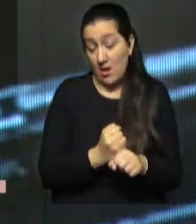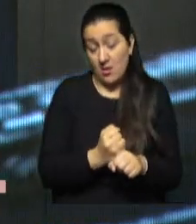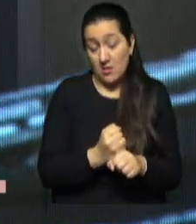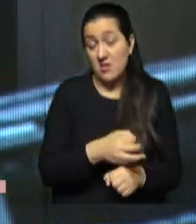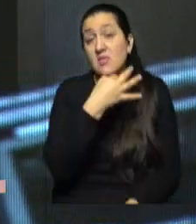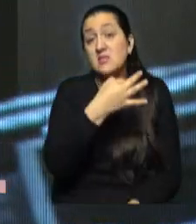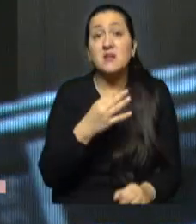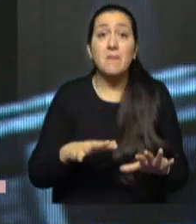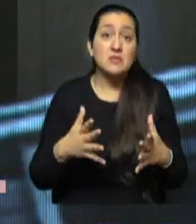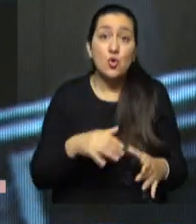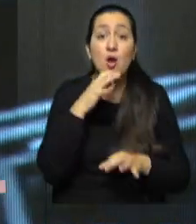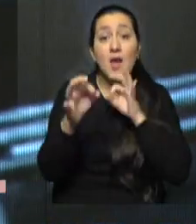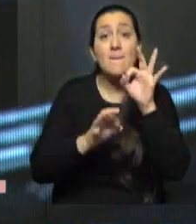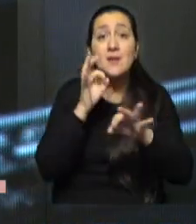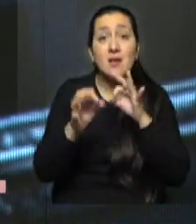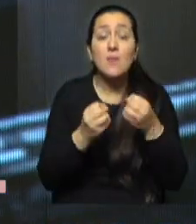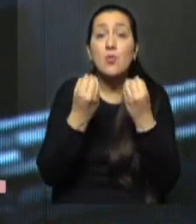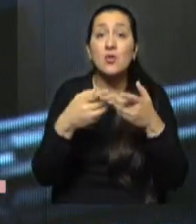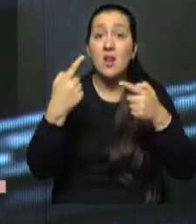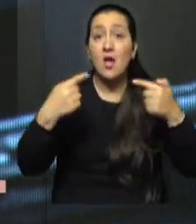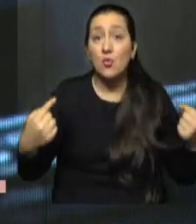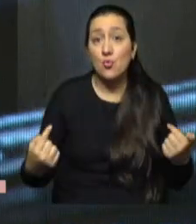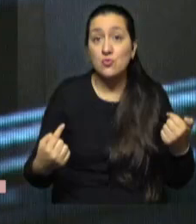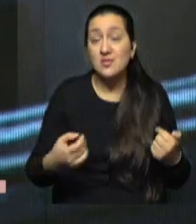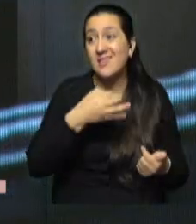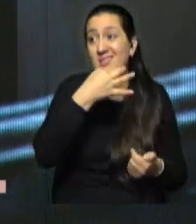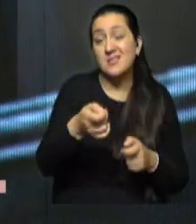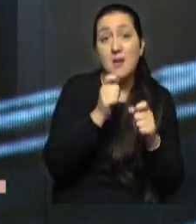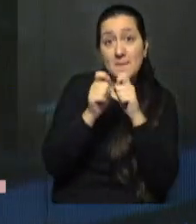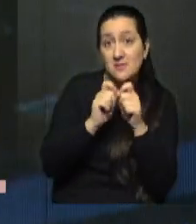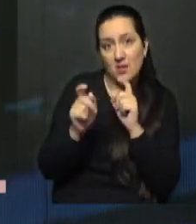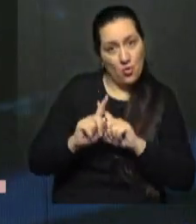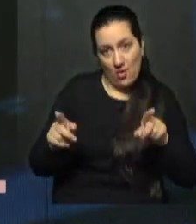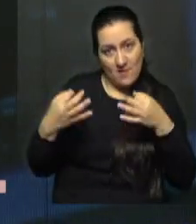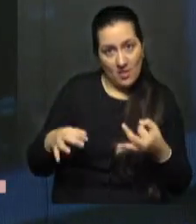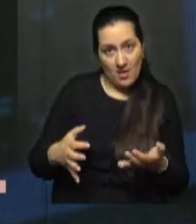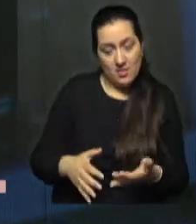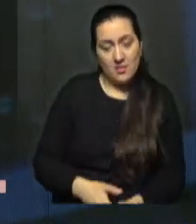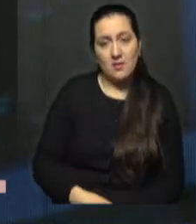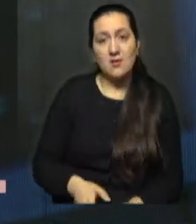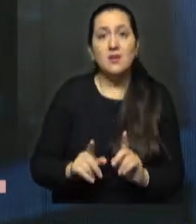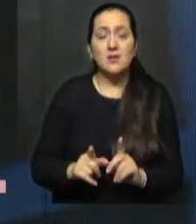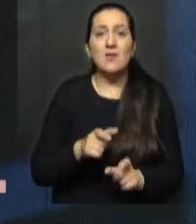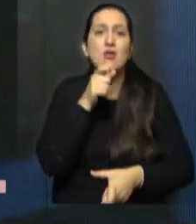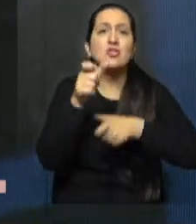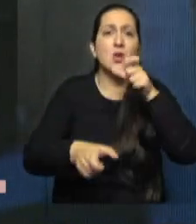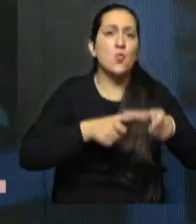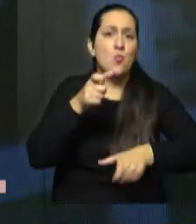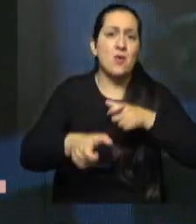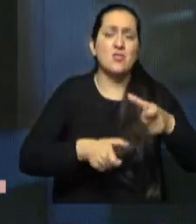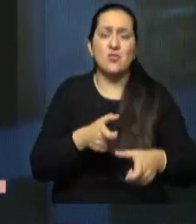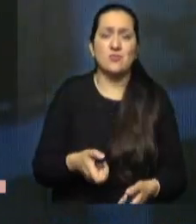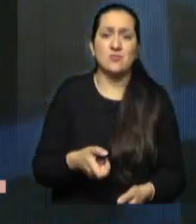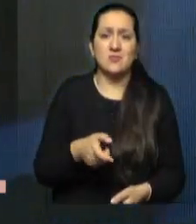decir que fue lo que pasó decir por qué las cosas que que dicen en prensa no son así y el peso de los argumentos que